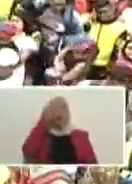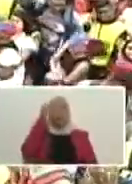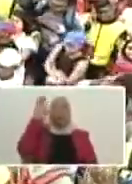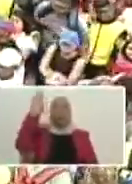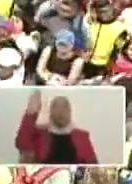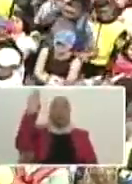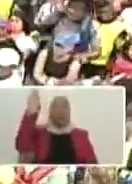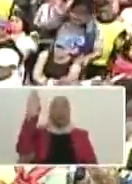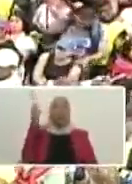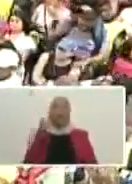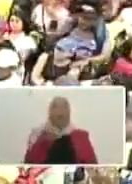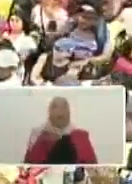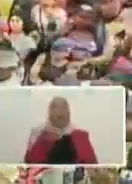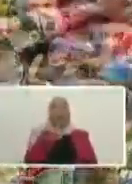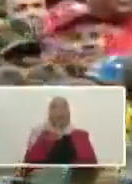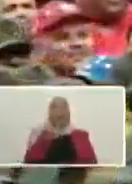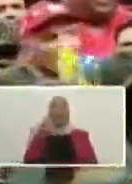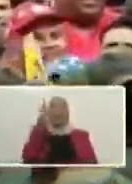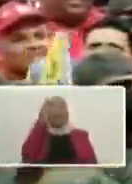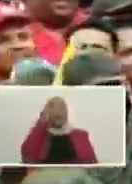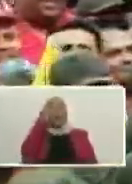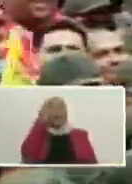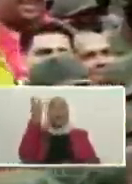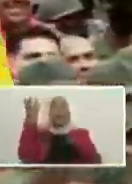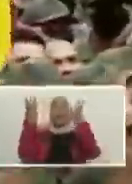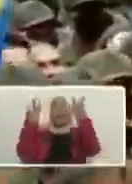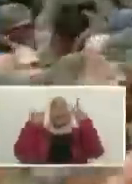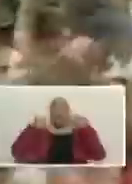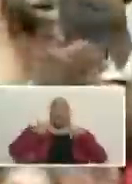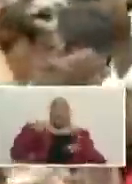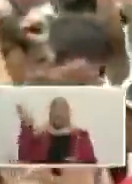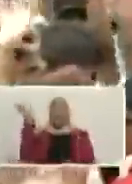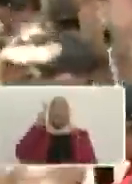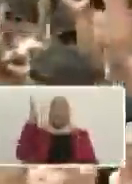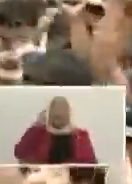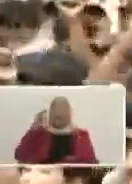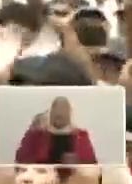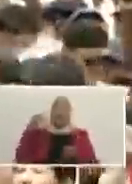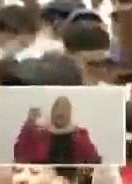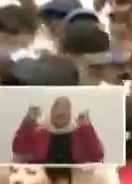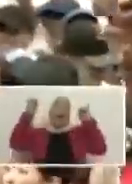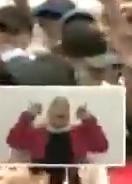Levanten la mano los que son de los gloriosos Leones de Caracas.